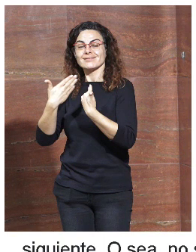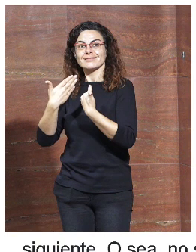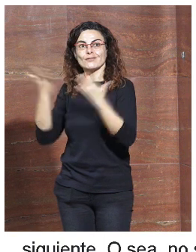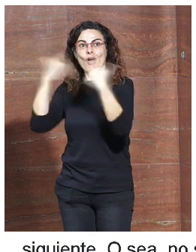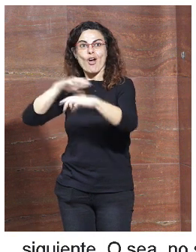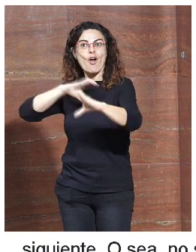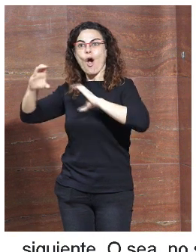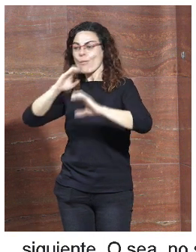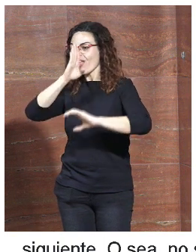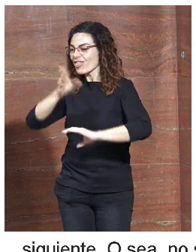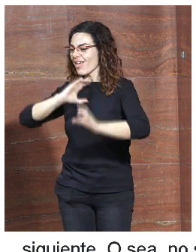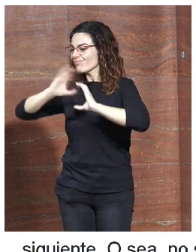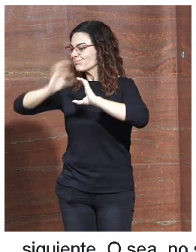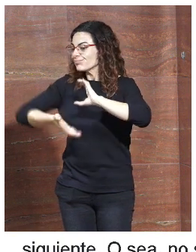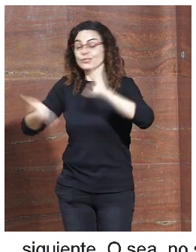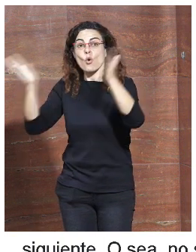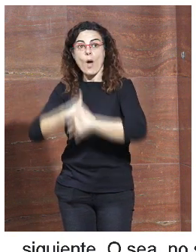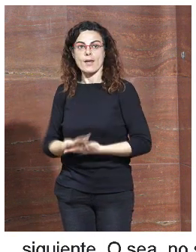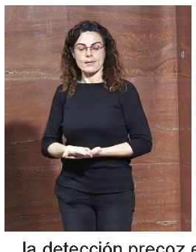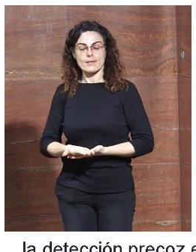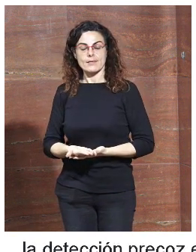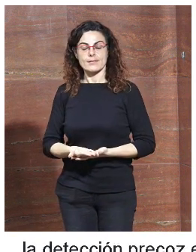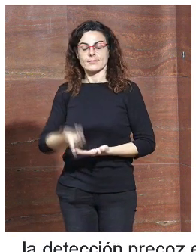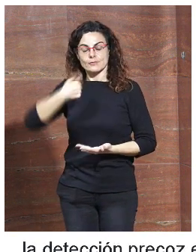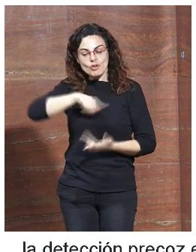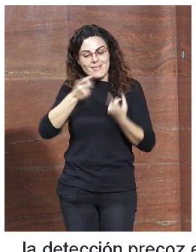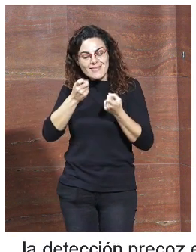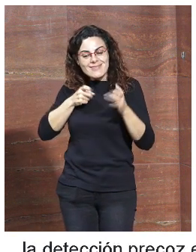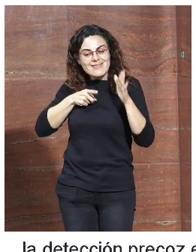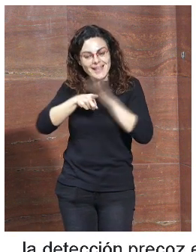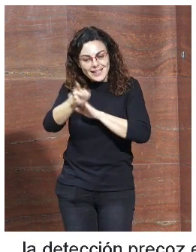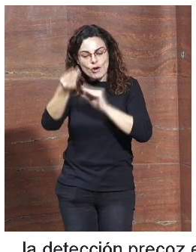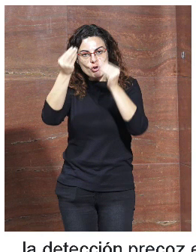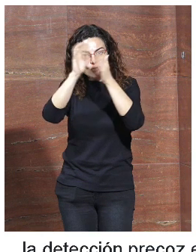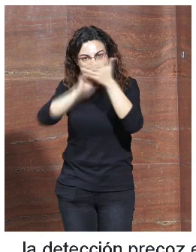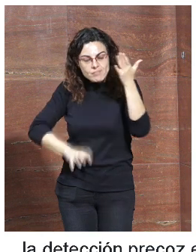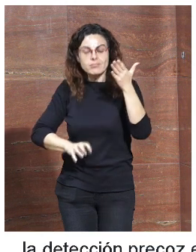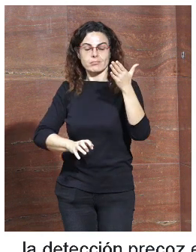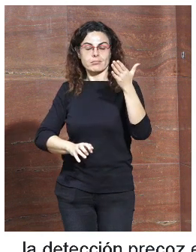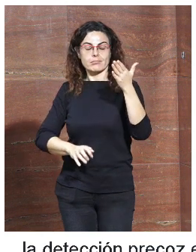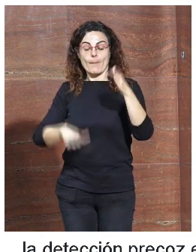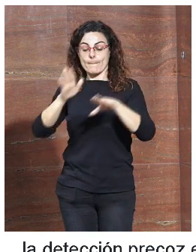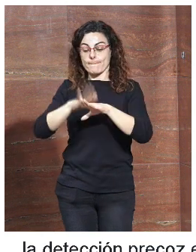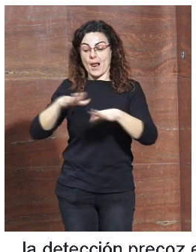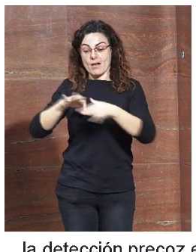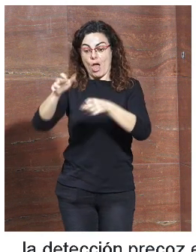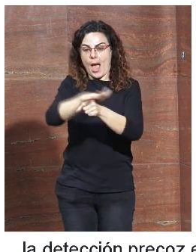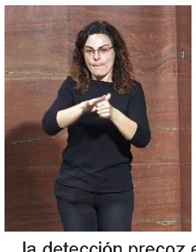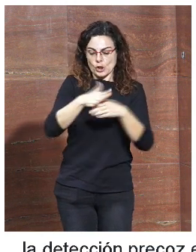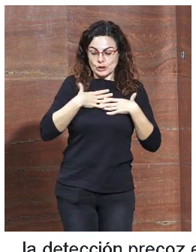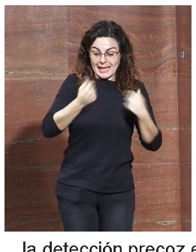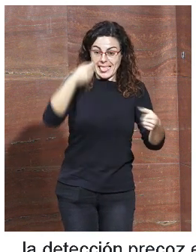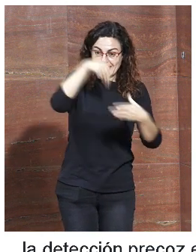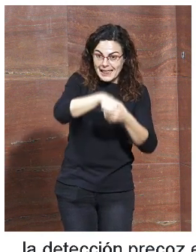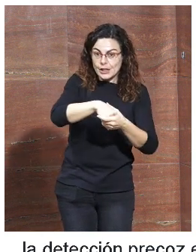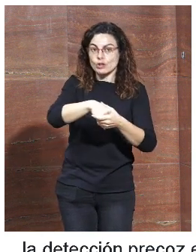esa comunicación directa. Vale. Necesitamos ese desarrollo. ¿Para qué? Para que esté en el ámbito sanitario, para que esté en